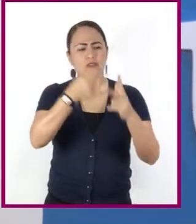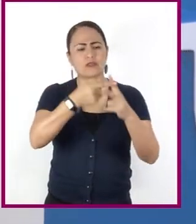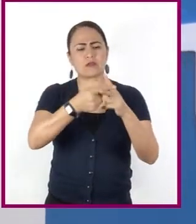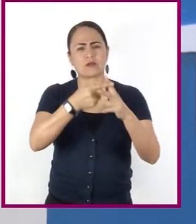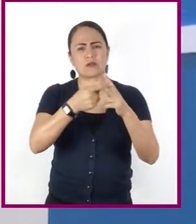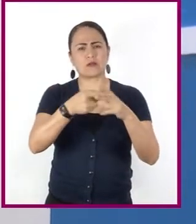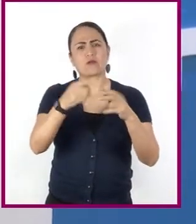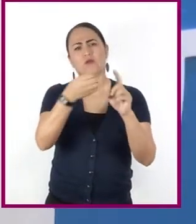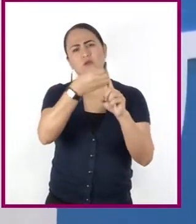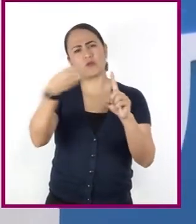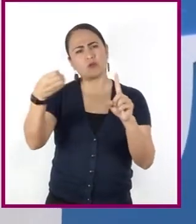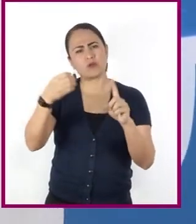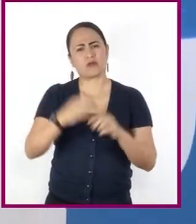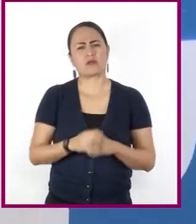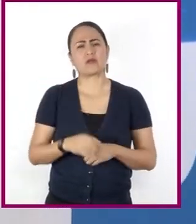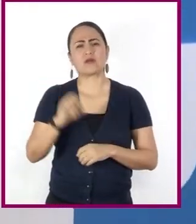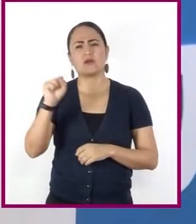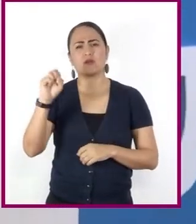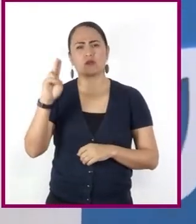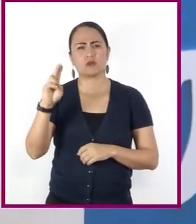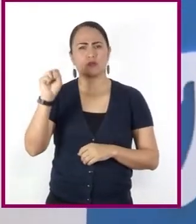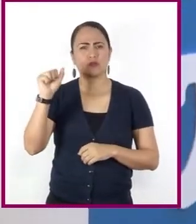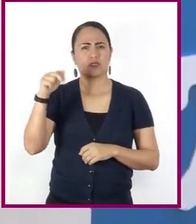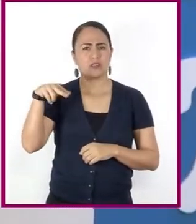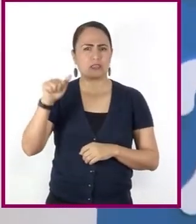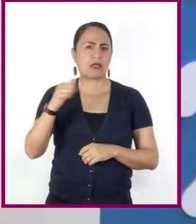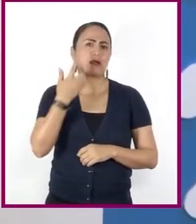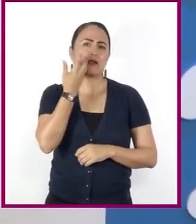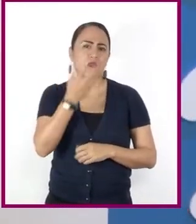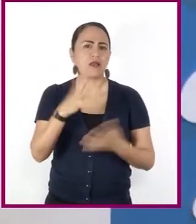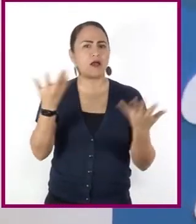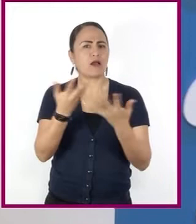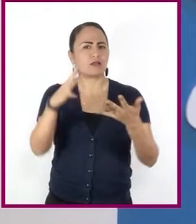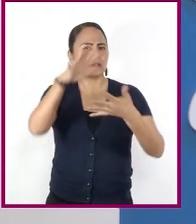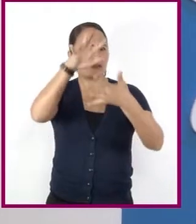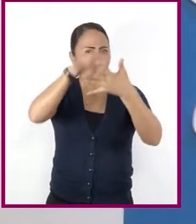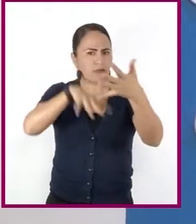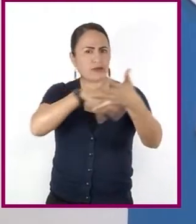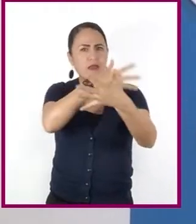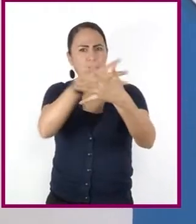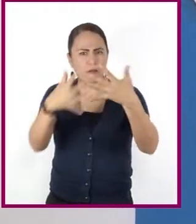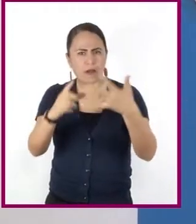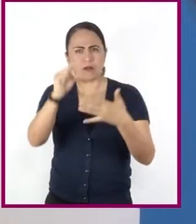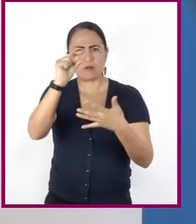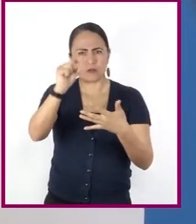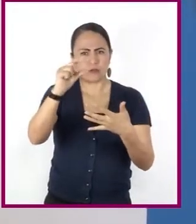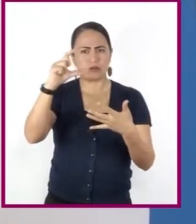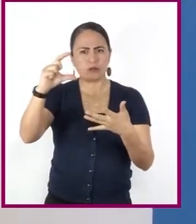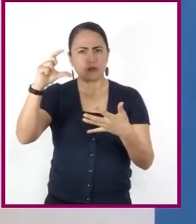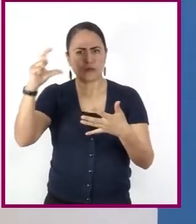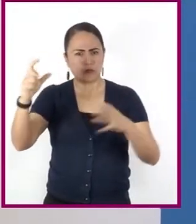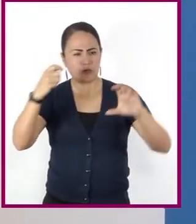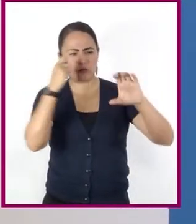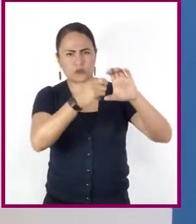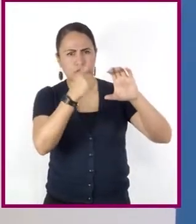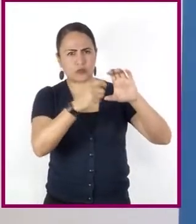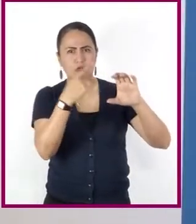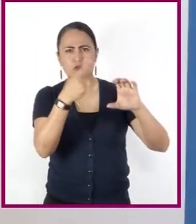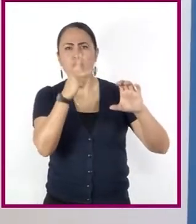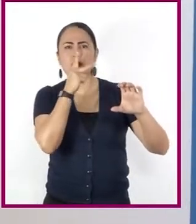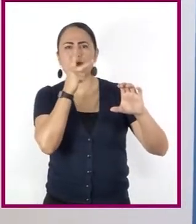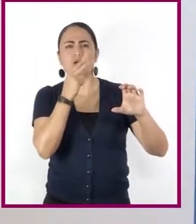problema? Susana decidió hacer una tabla para registrar la medida de los clavos que más utiliza su